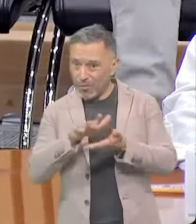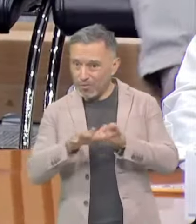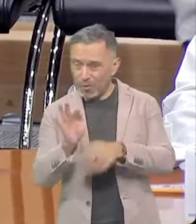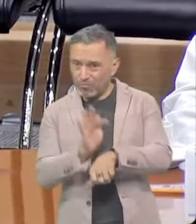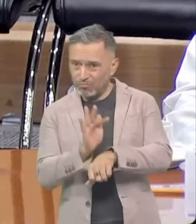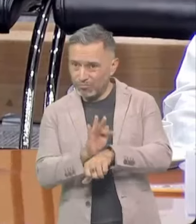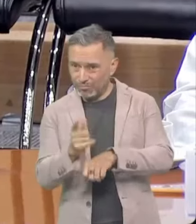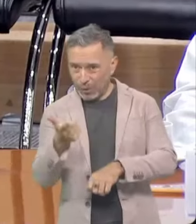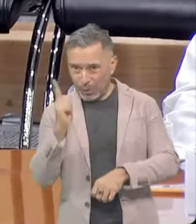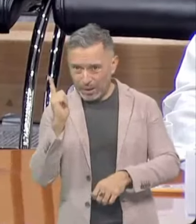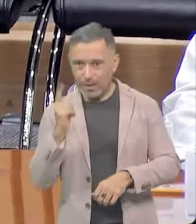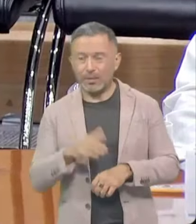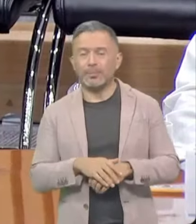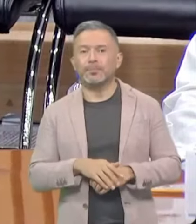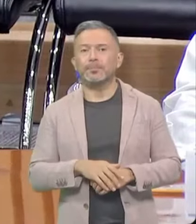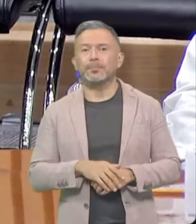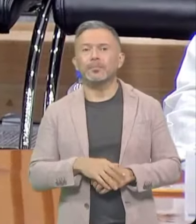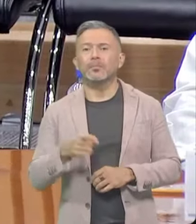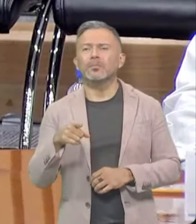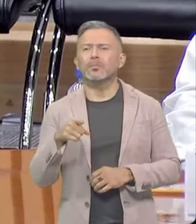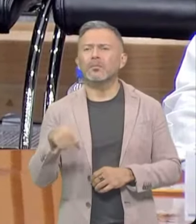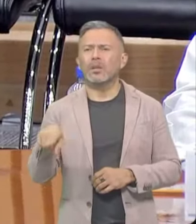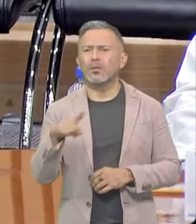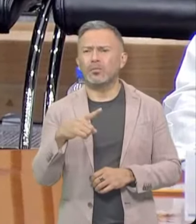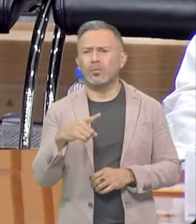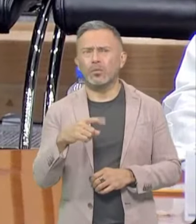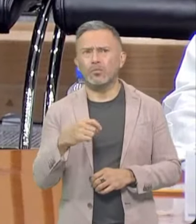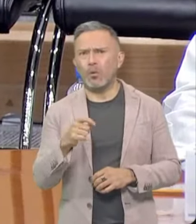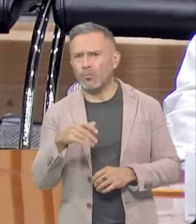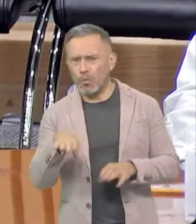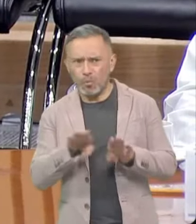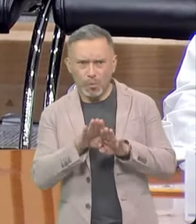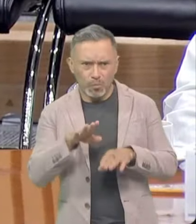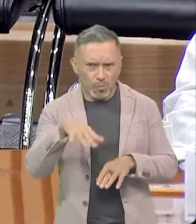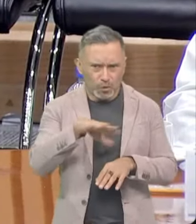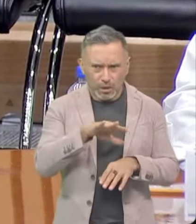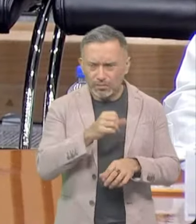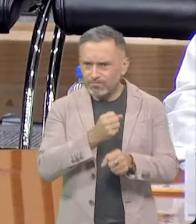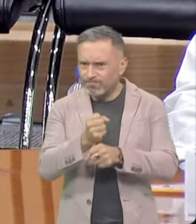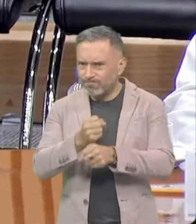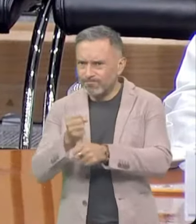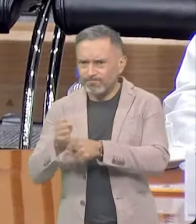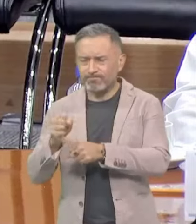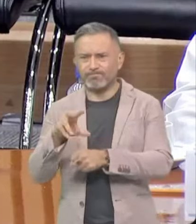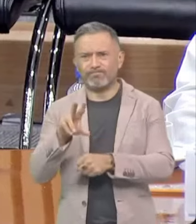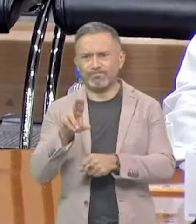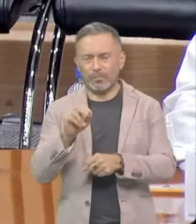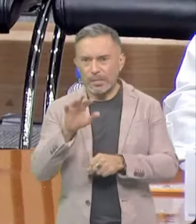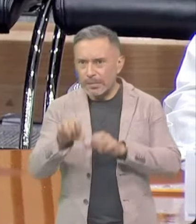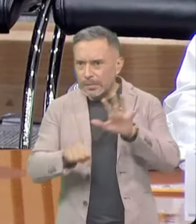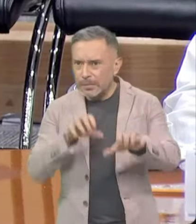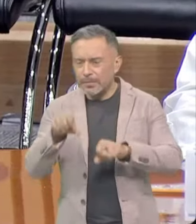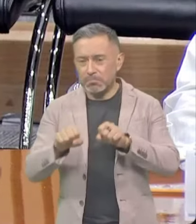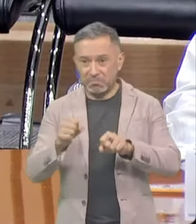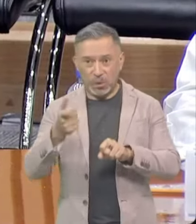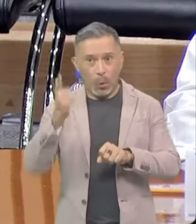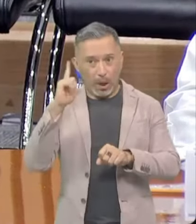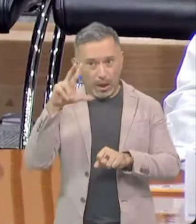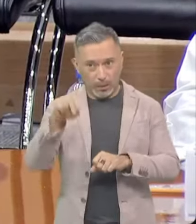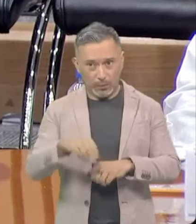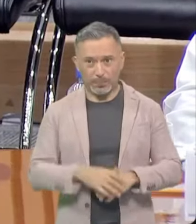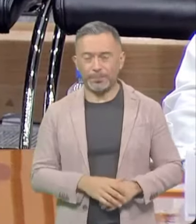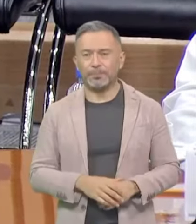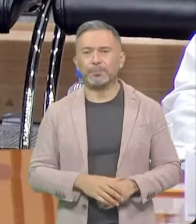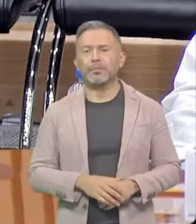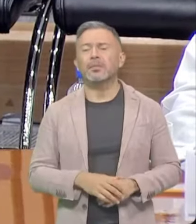sean presa de los que puedan ser perseguidos se tendrá todo el tiempo